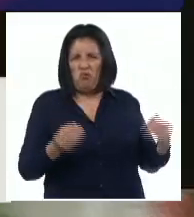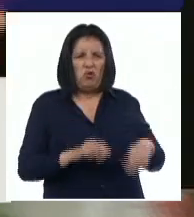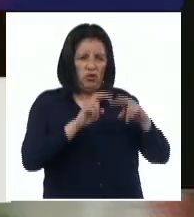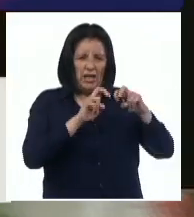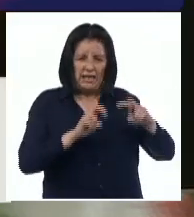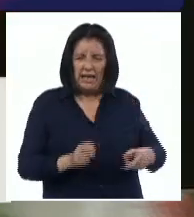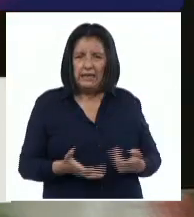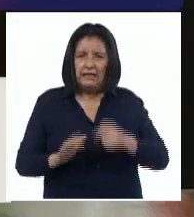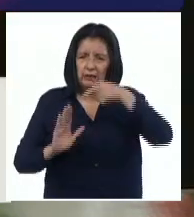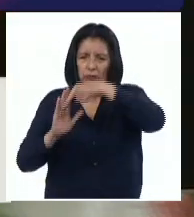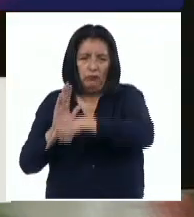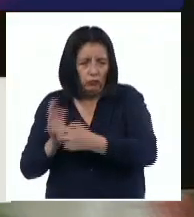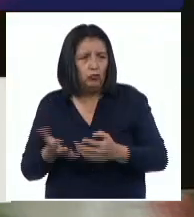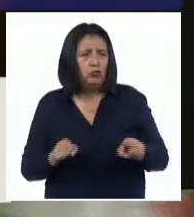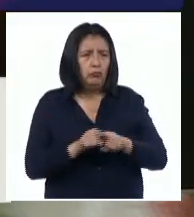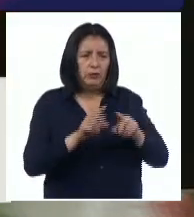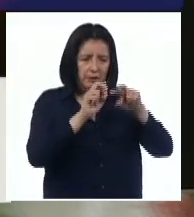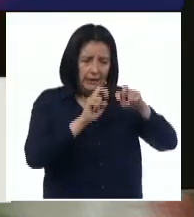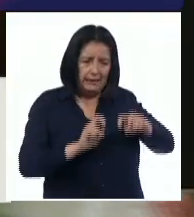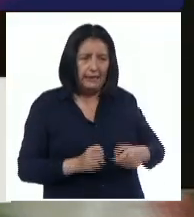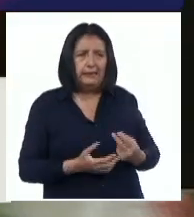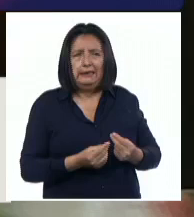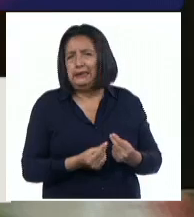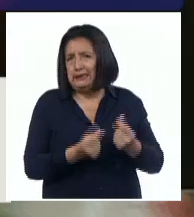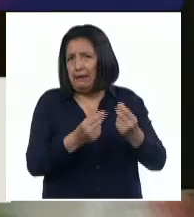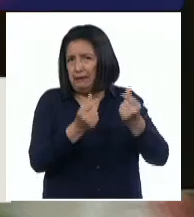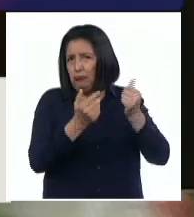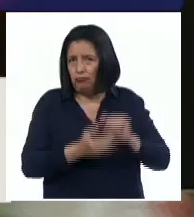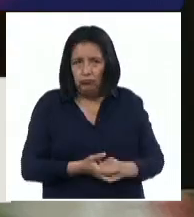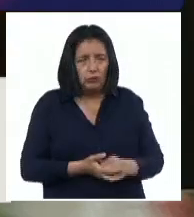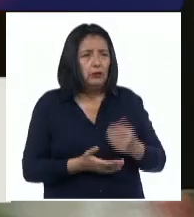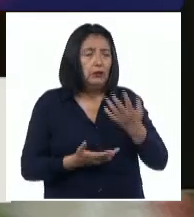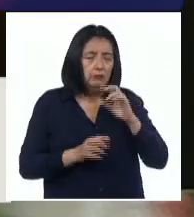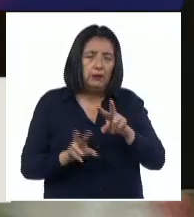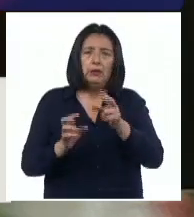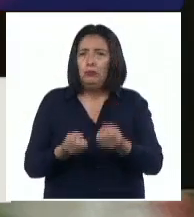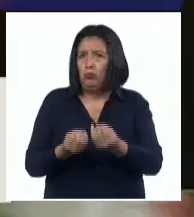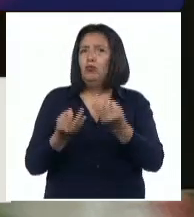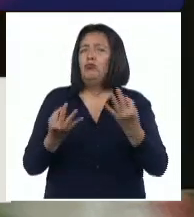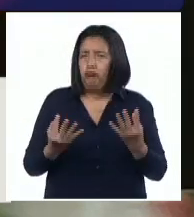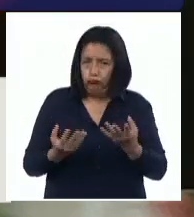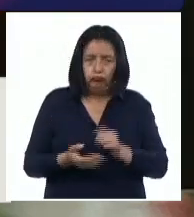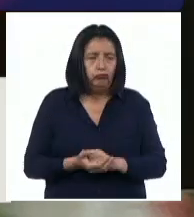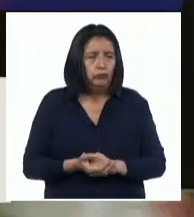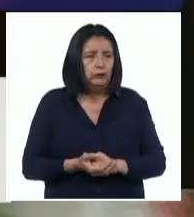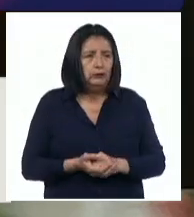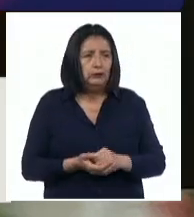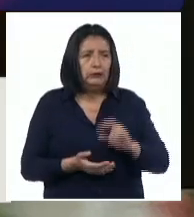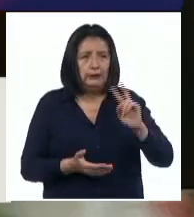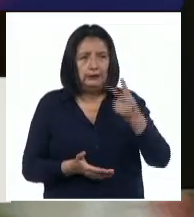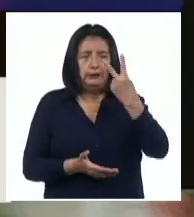pruebas, tanto moleculares como de pruebas rápidas. Y miren, a partir de